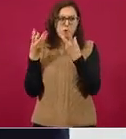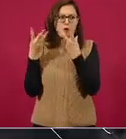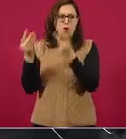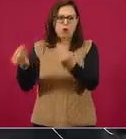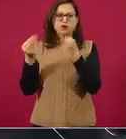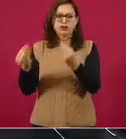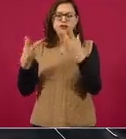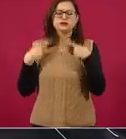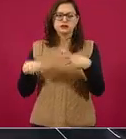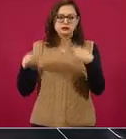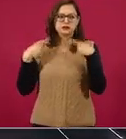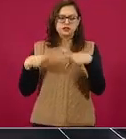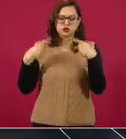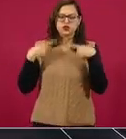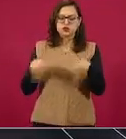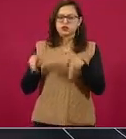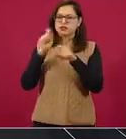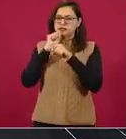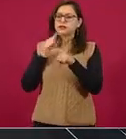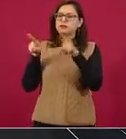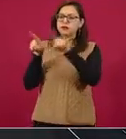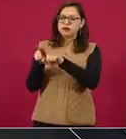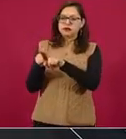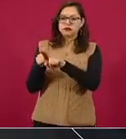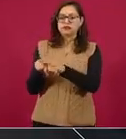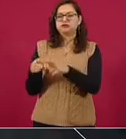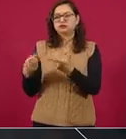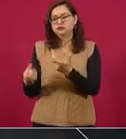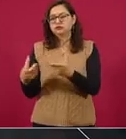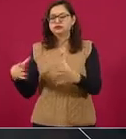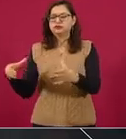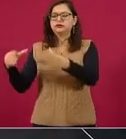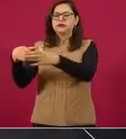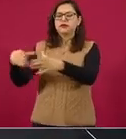Unos, ya lo he dicho, por defender intereses,